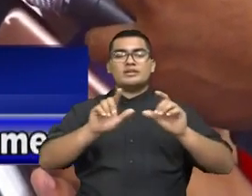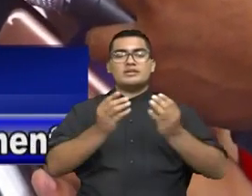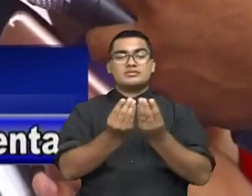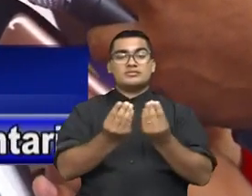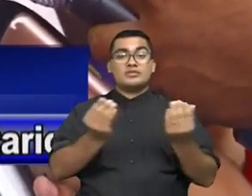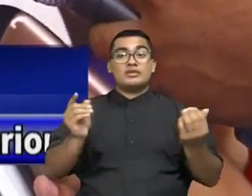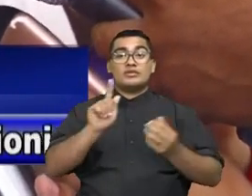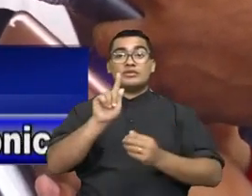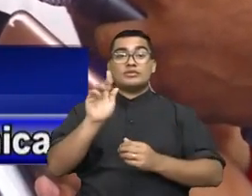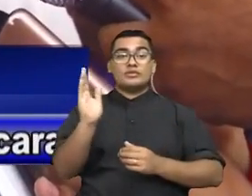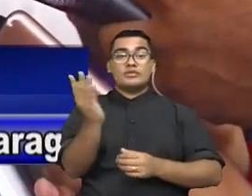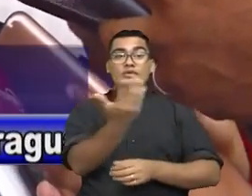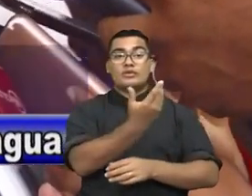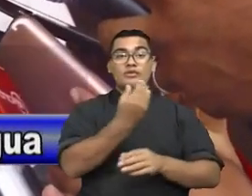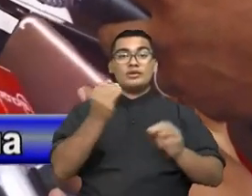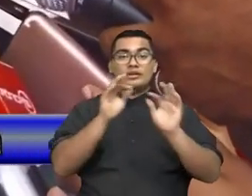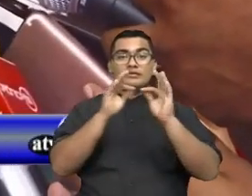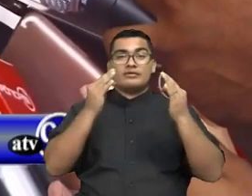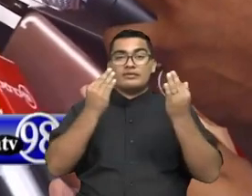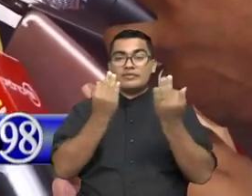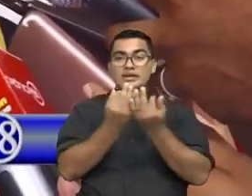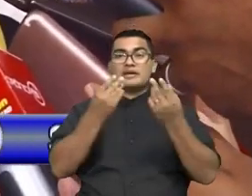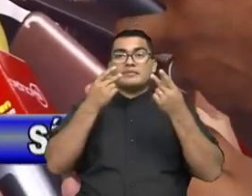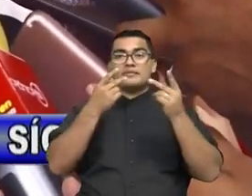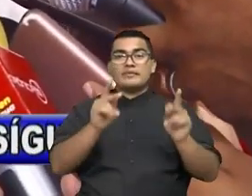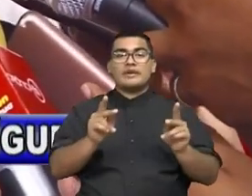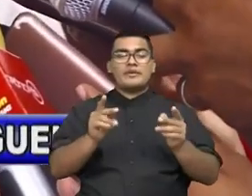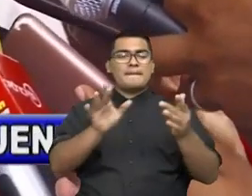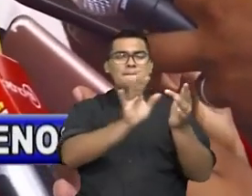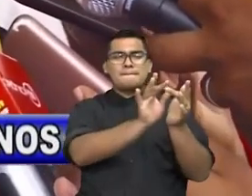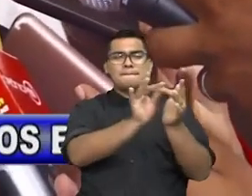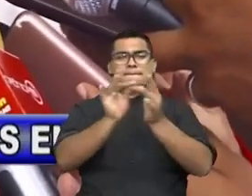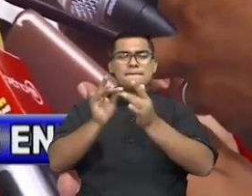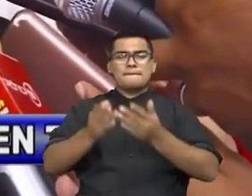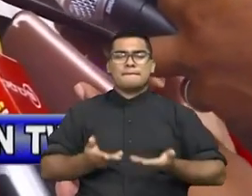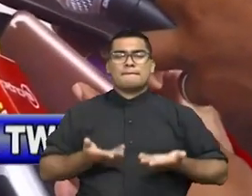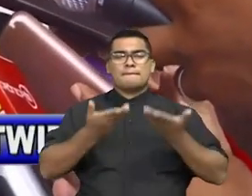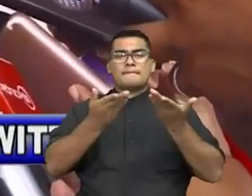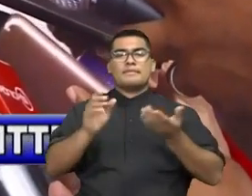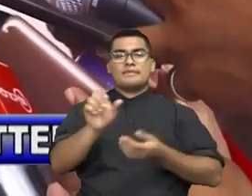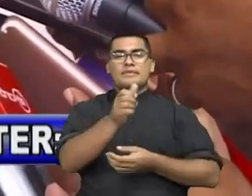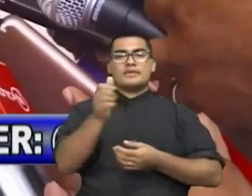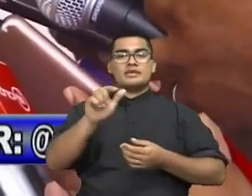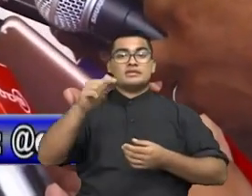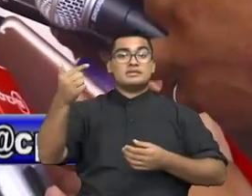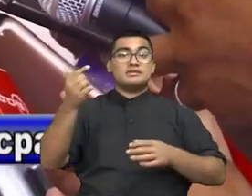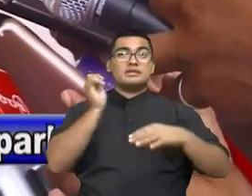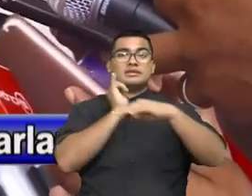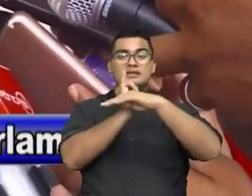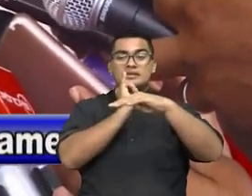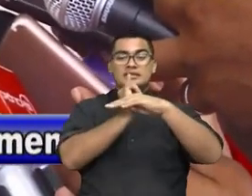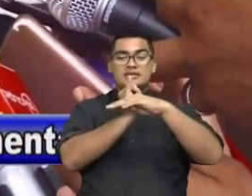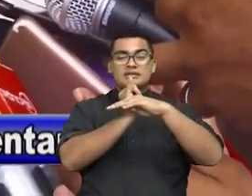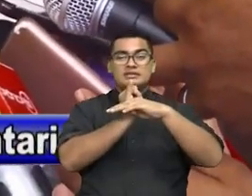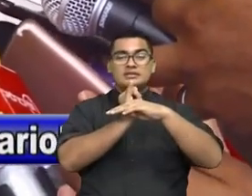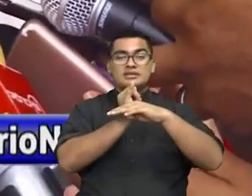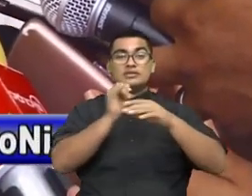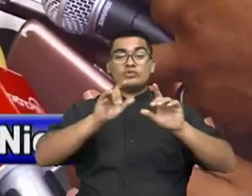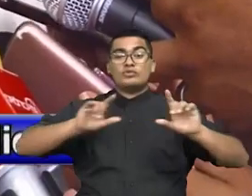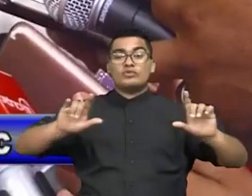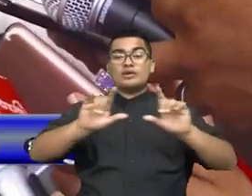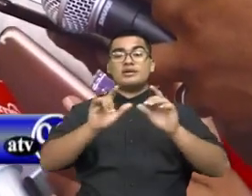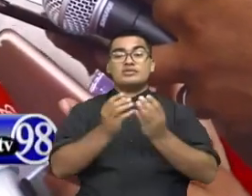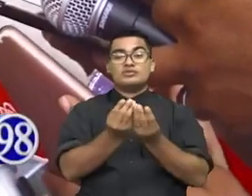familias que lo demandan. Pero esta es una entrega muy especial de 67 iglesias que vamos a hacer el día de hoy, esta